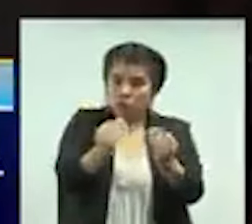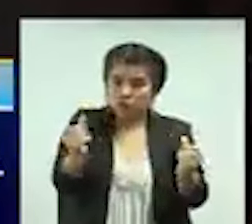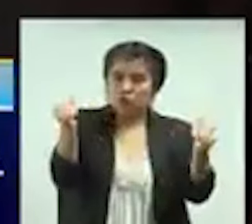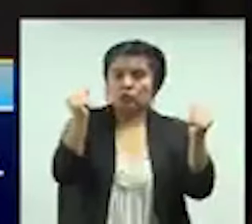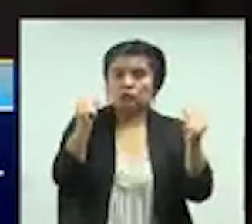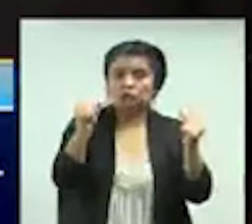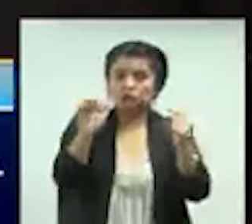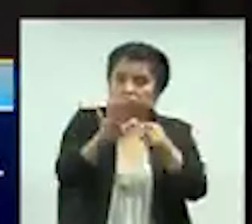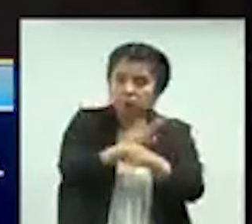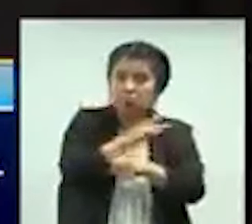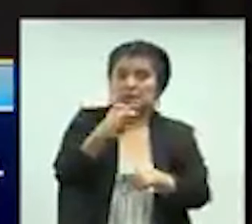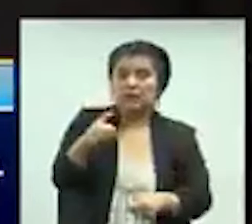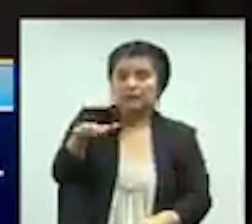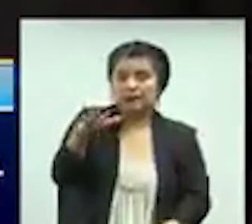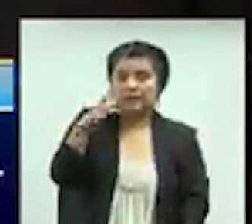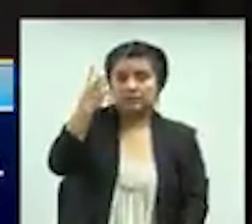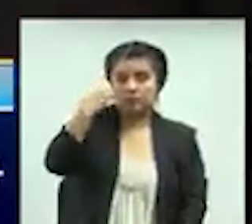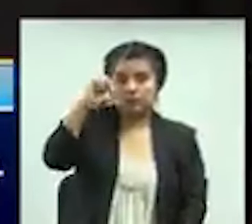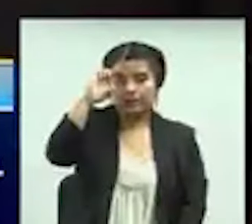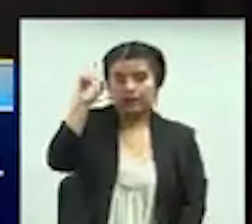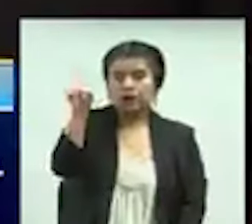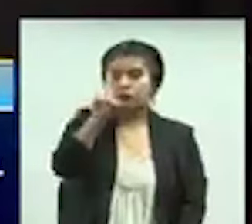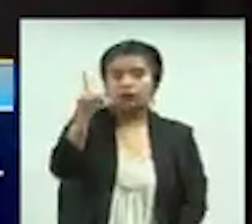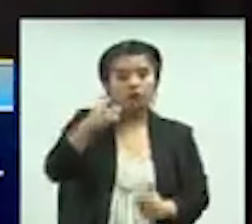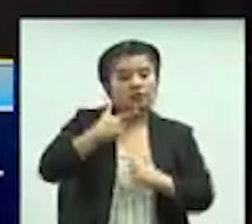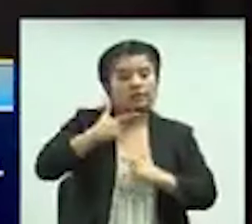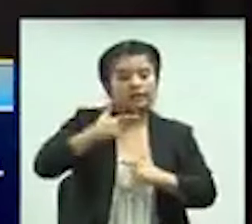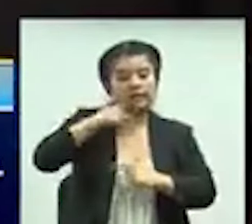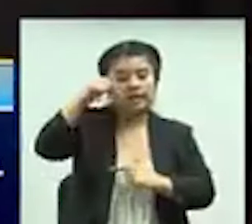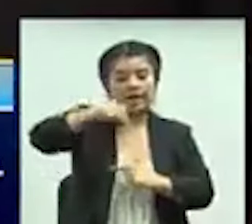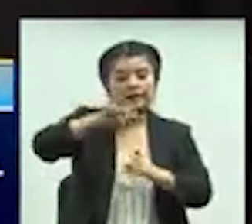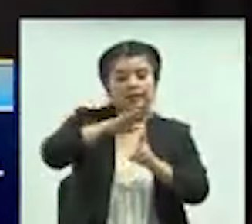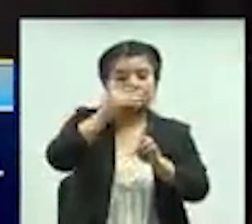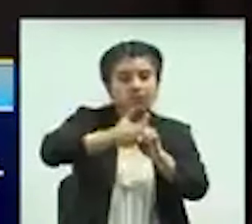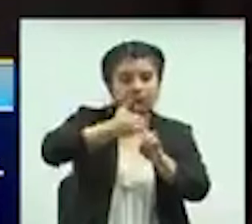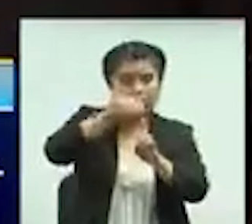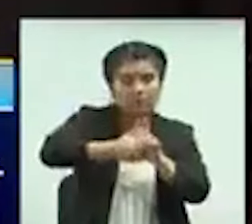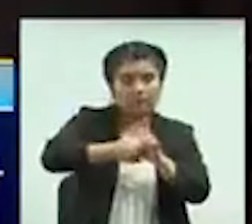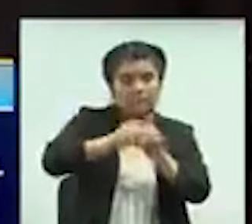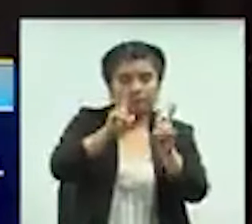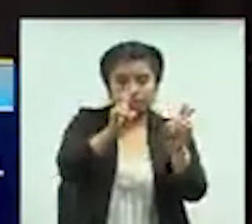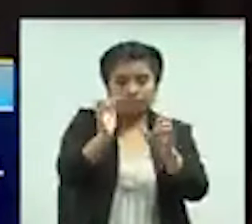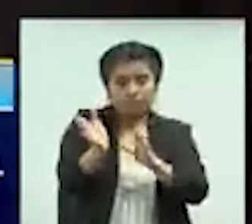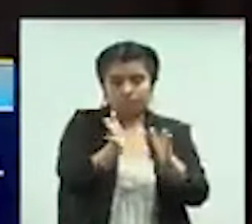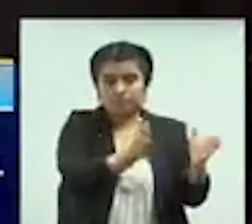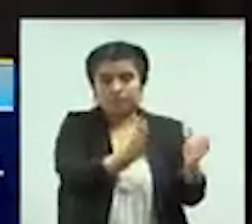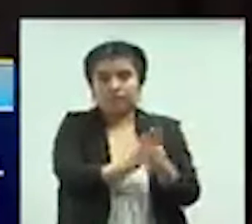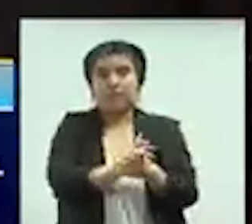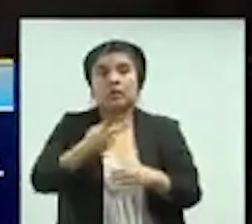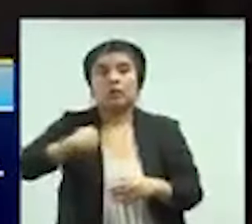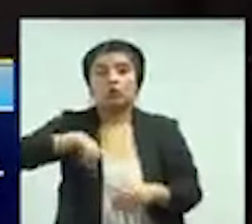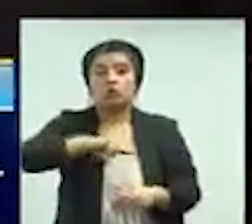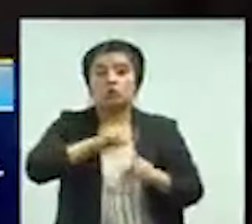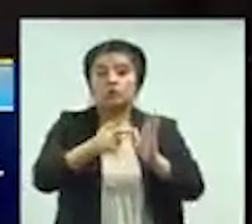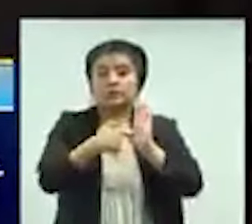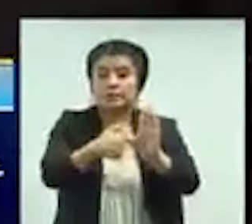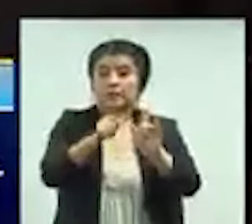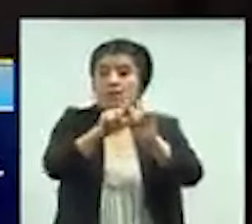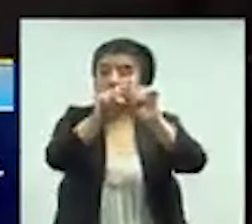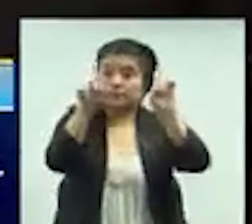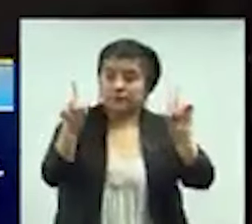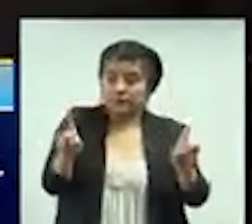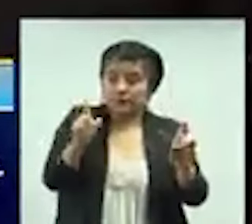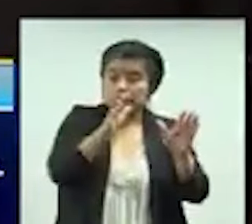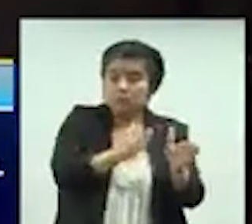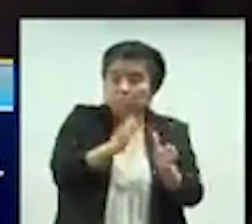pacífica, política, no militar a esta controversia. Cierro comillas. Nos hemos manifestado en distintos